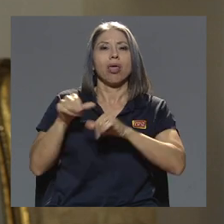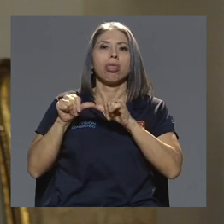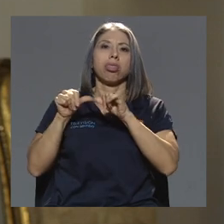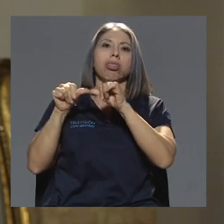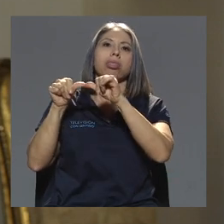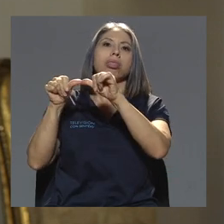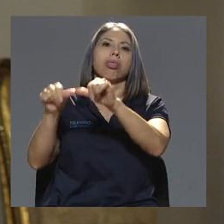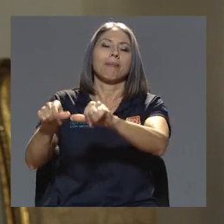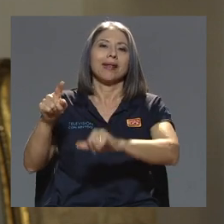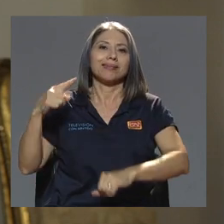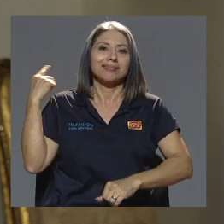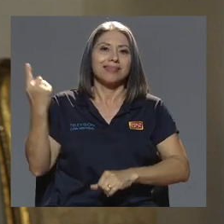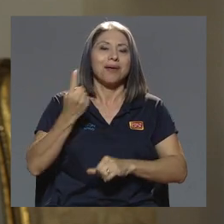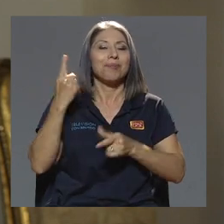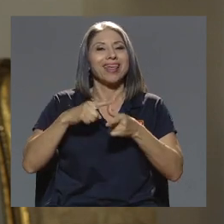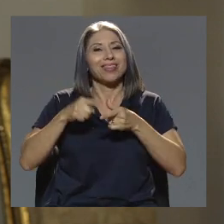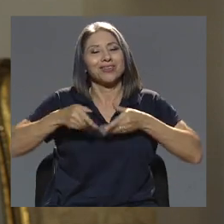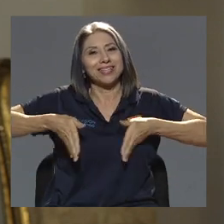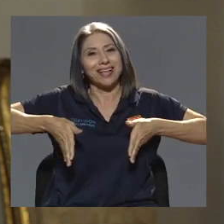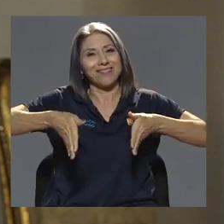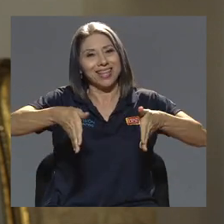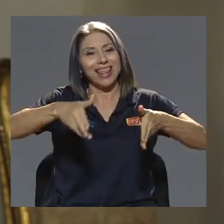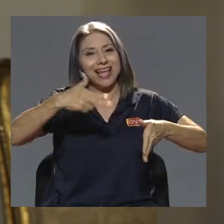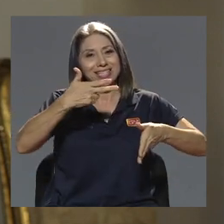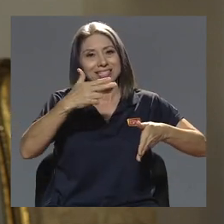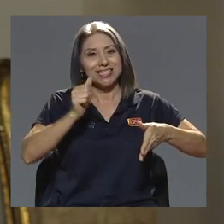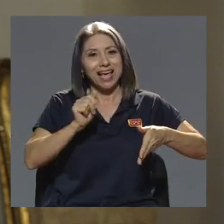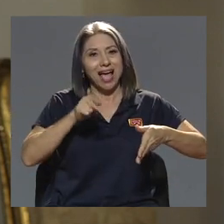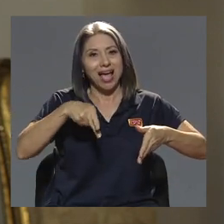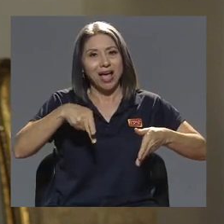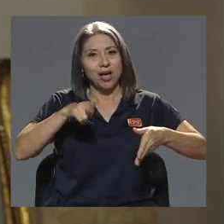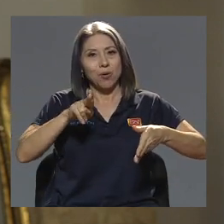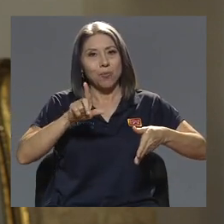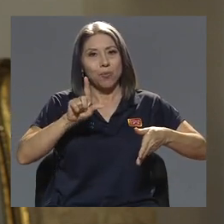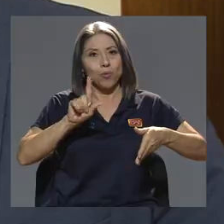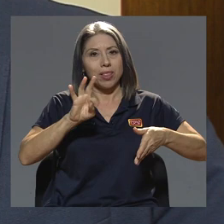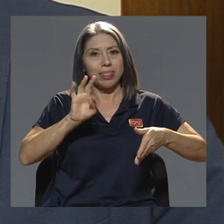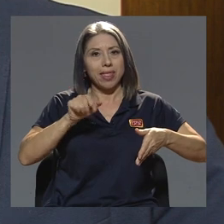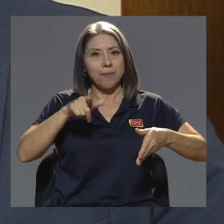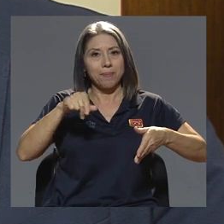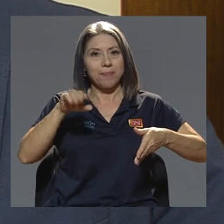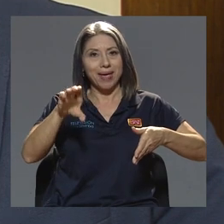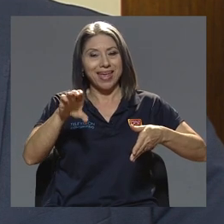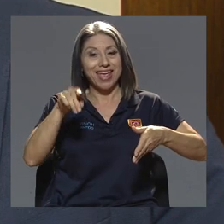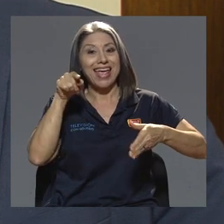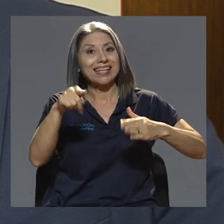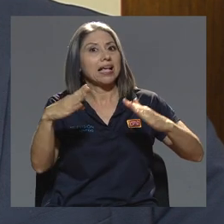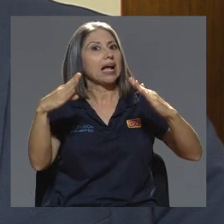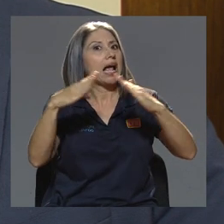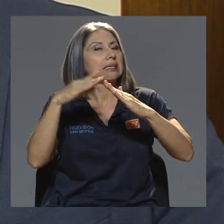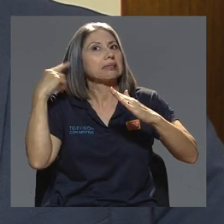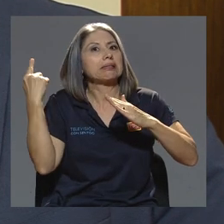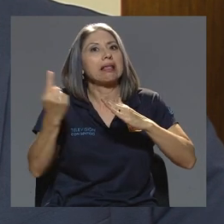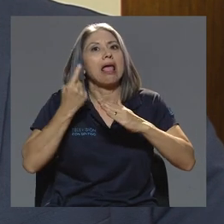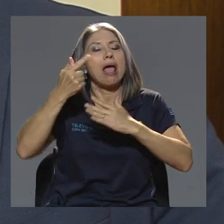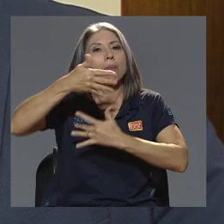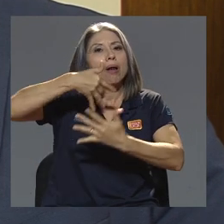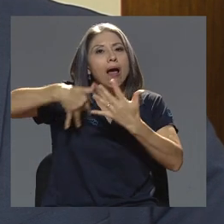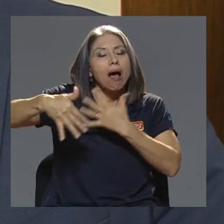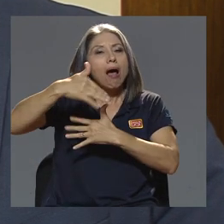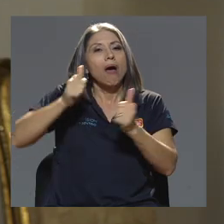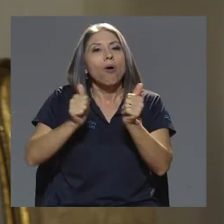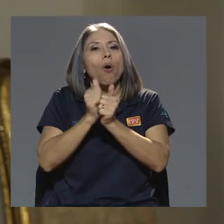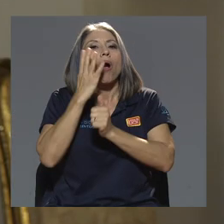Avenida Chapultepec era una casa en la que convivíamos permanentemente con mis abuelos